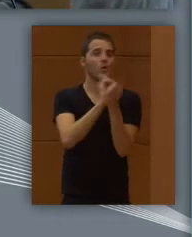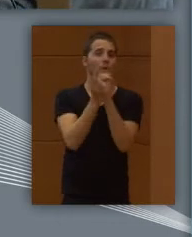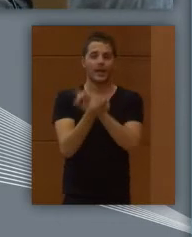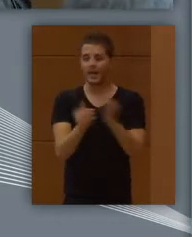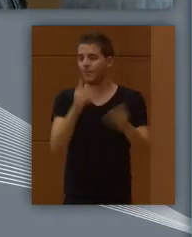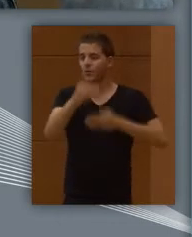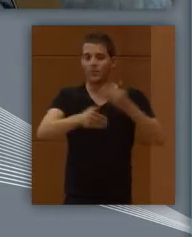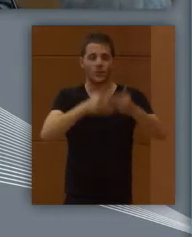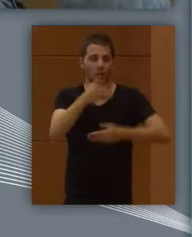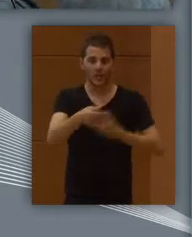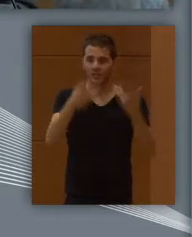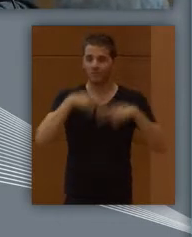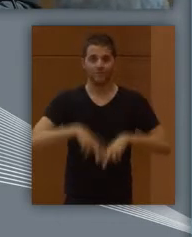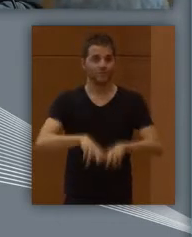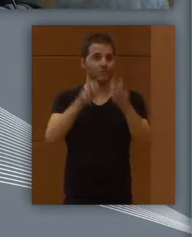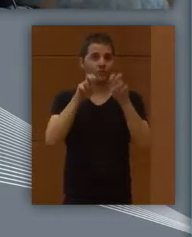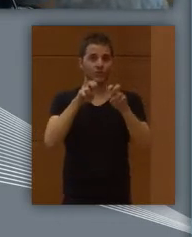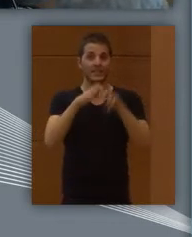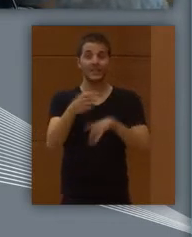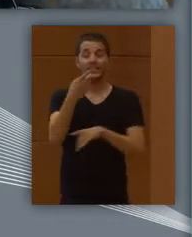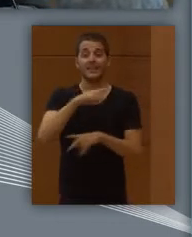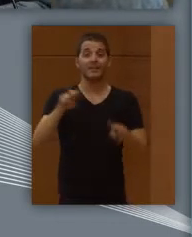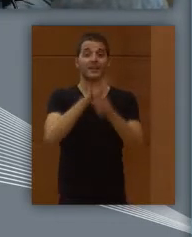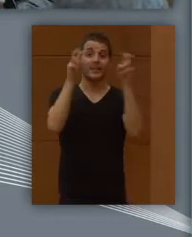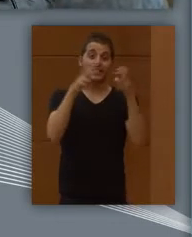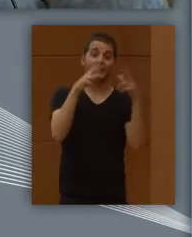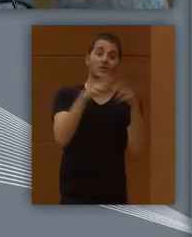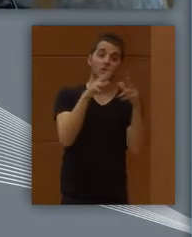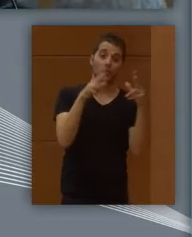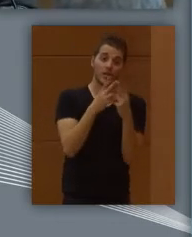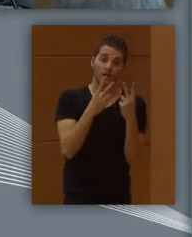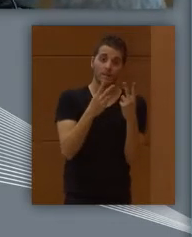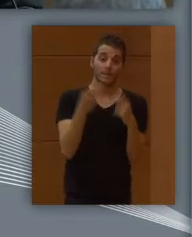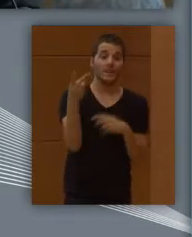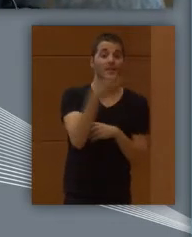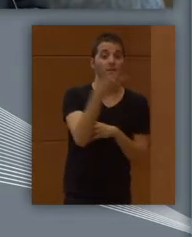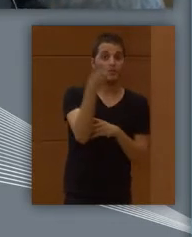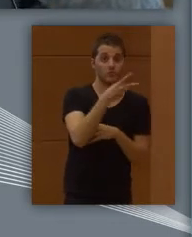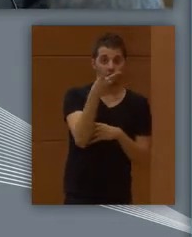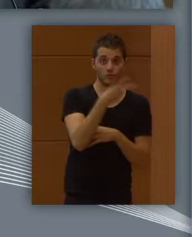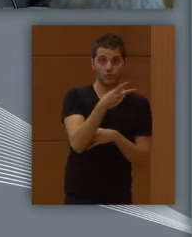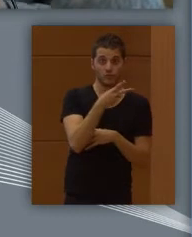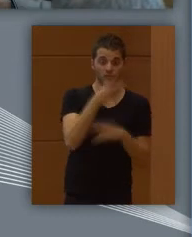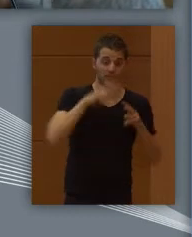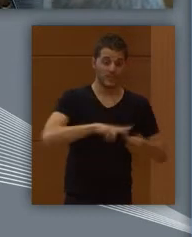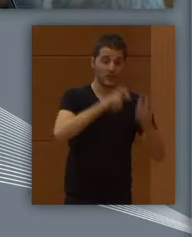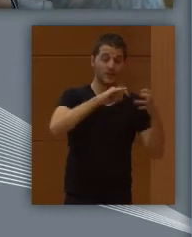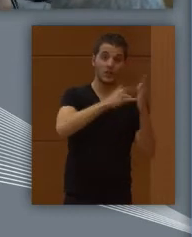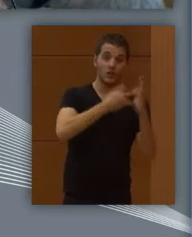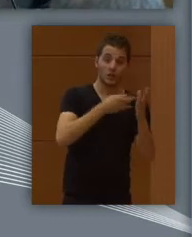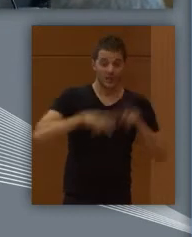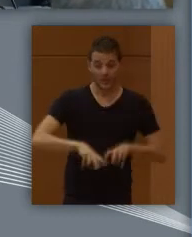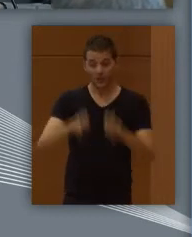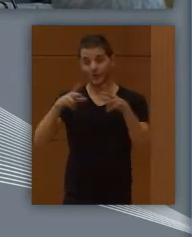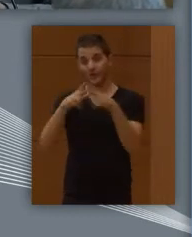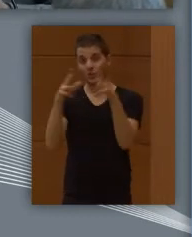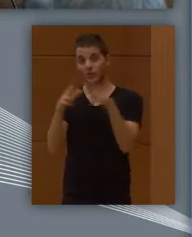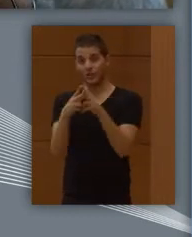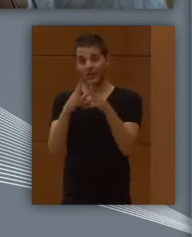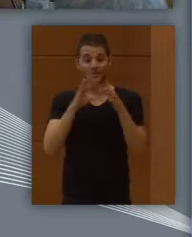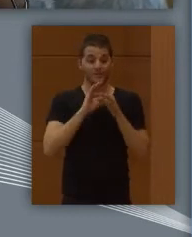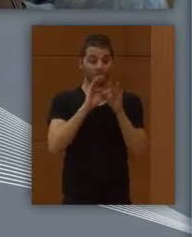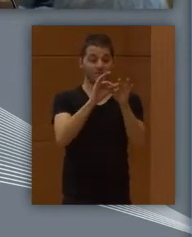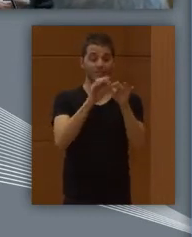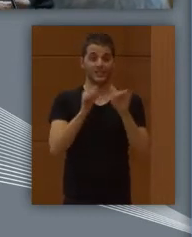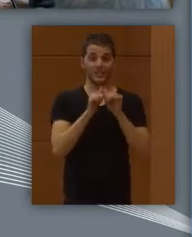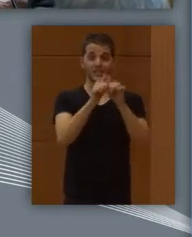cambio, un proceso, una innovación también en términos sociales, y que esos dos aspectos, innovación tecnológica e innovación social, vayan